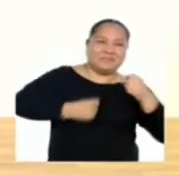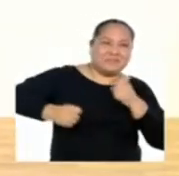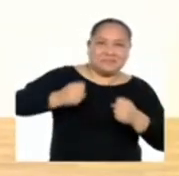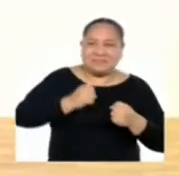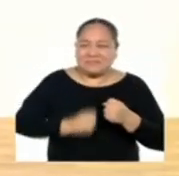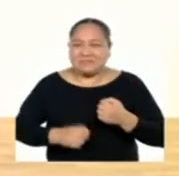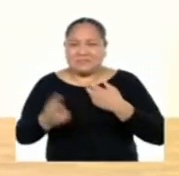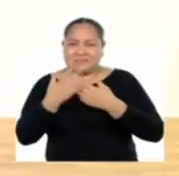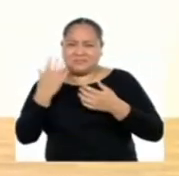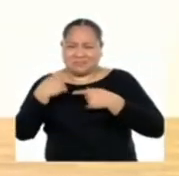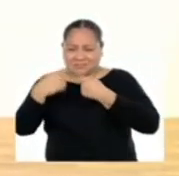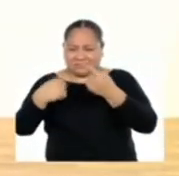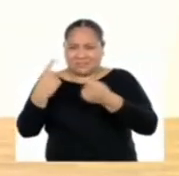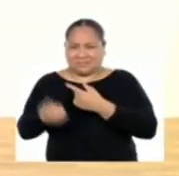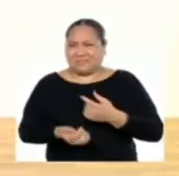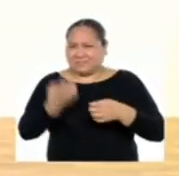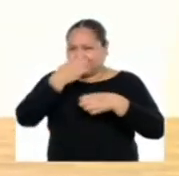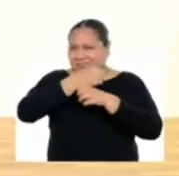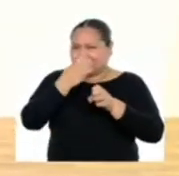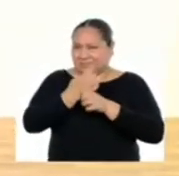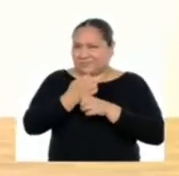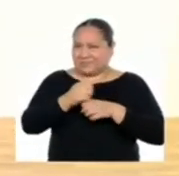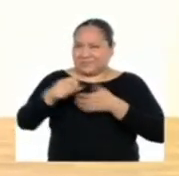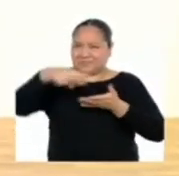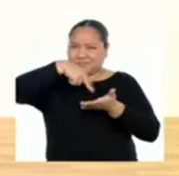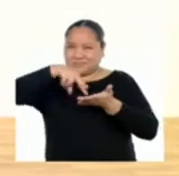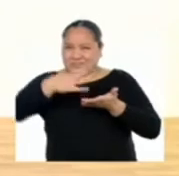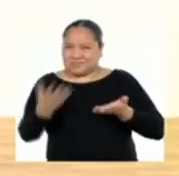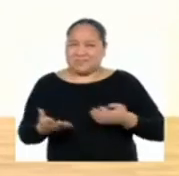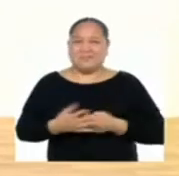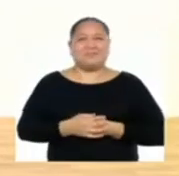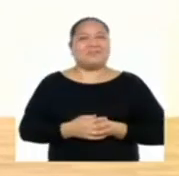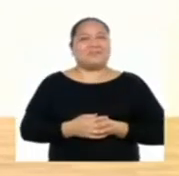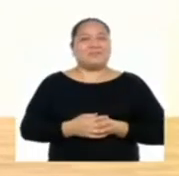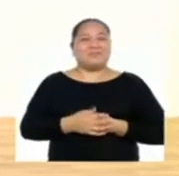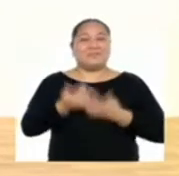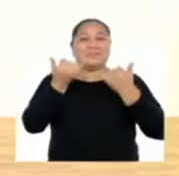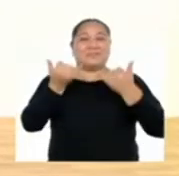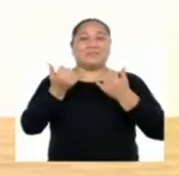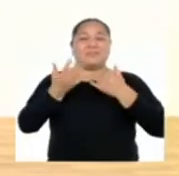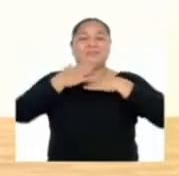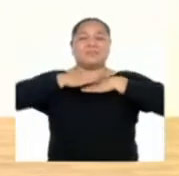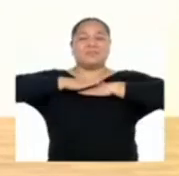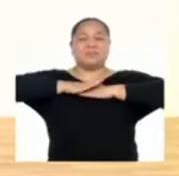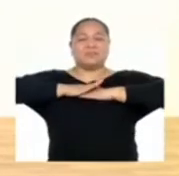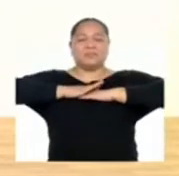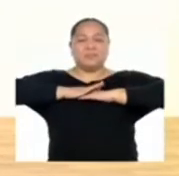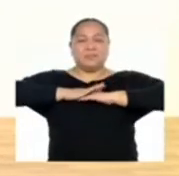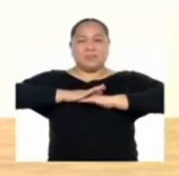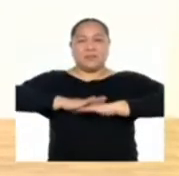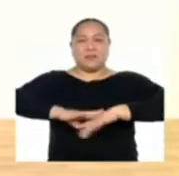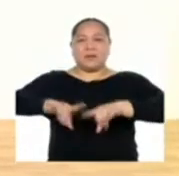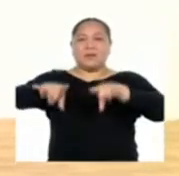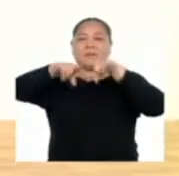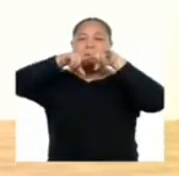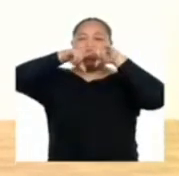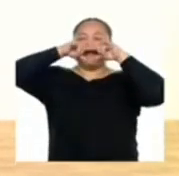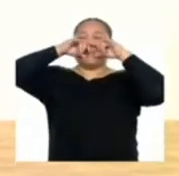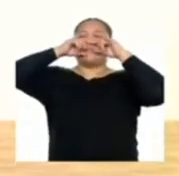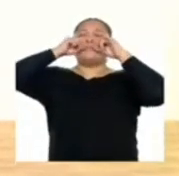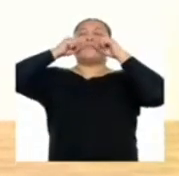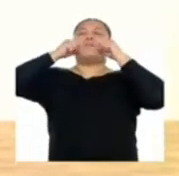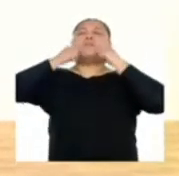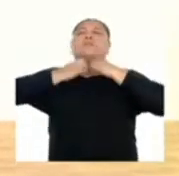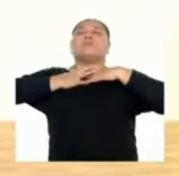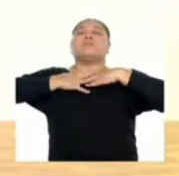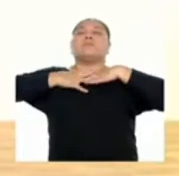súper simples y del día a día podemos crear una secuencia de baile. Así que, ¿qué tal si ahora vamos a relajarnos un poco? Vamos a tomar aire.